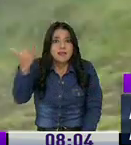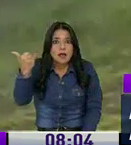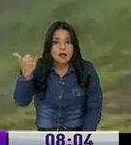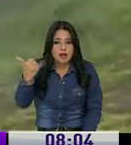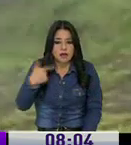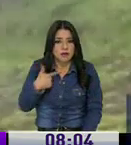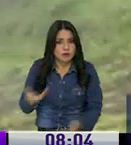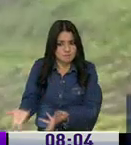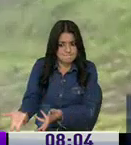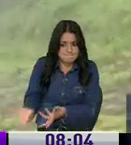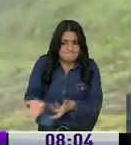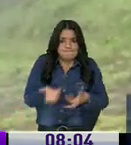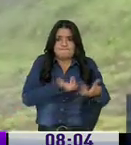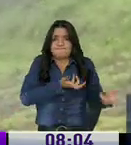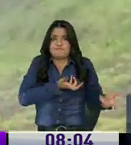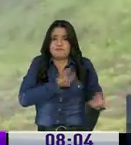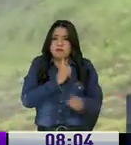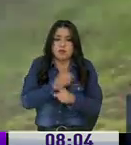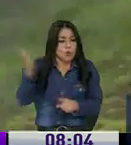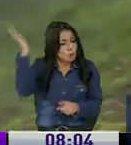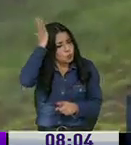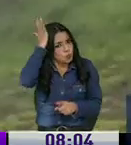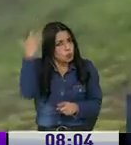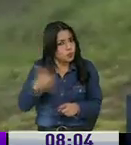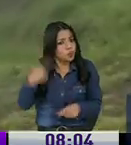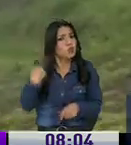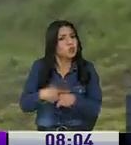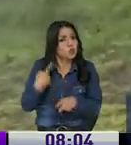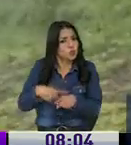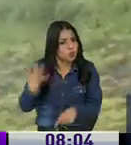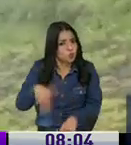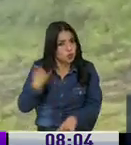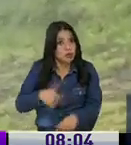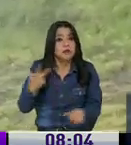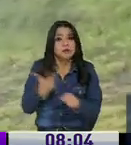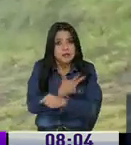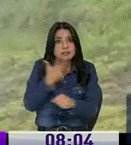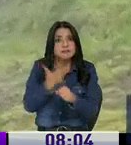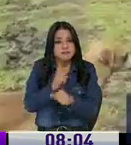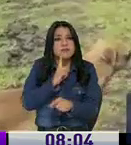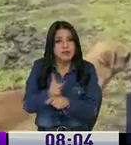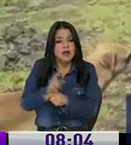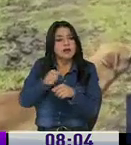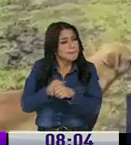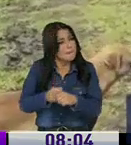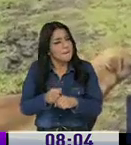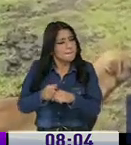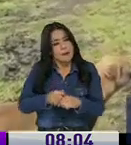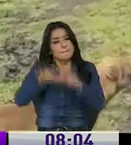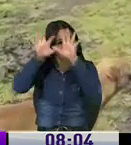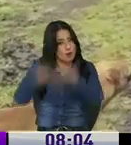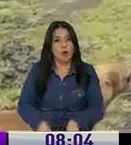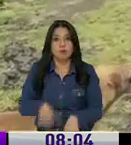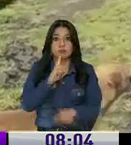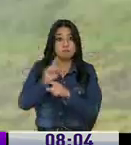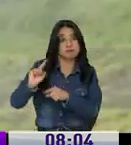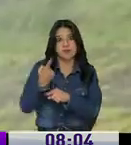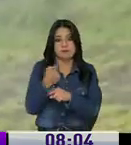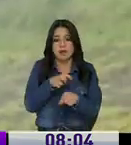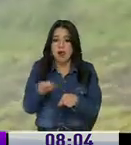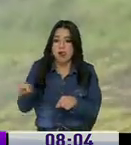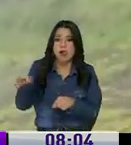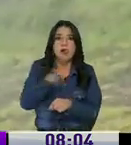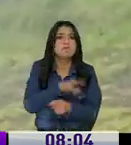para salir todo, me golpeé face. La tercera vez rompí la ventana. El pequeñín salió primero y con la